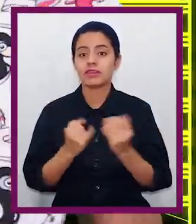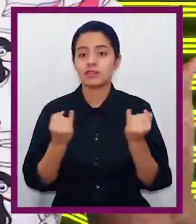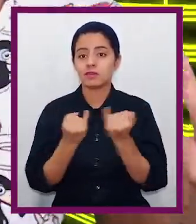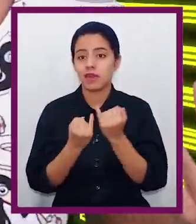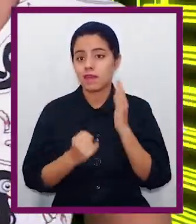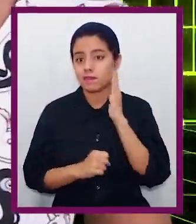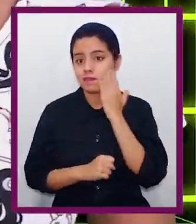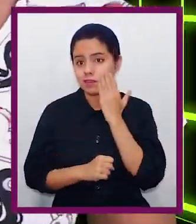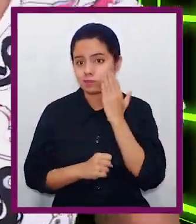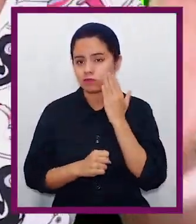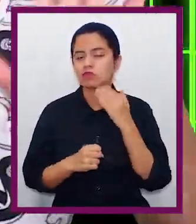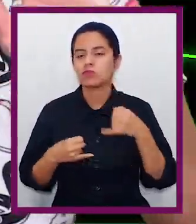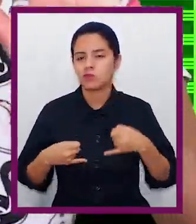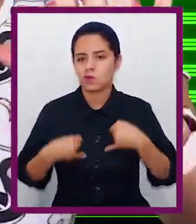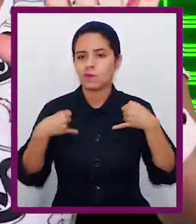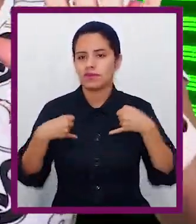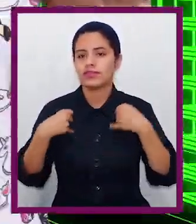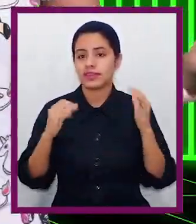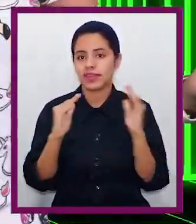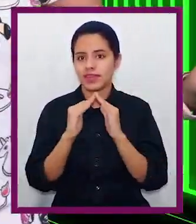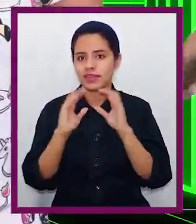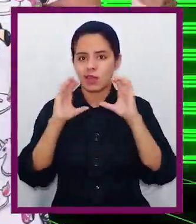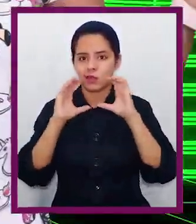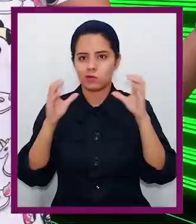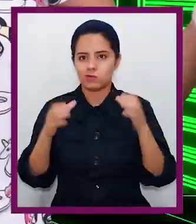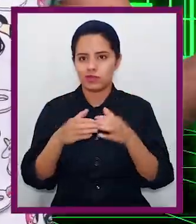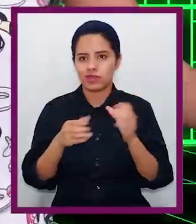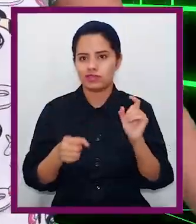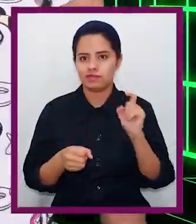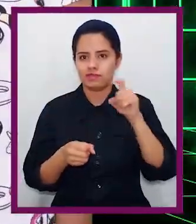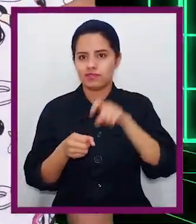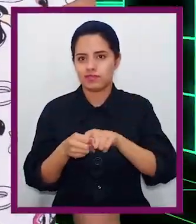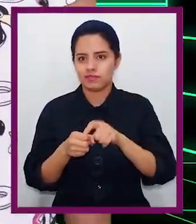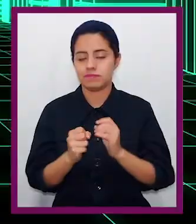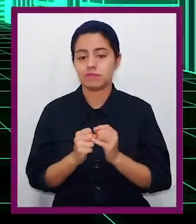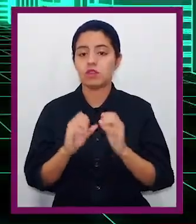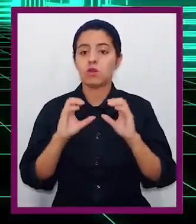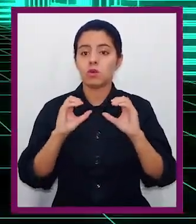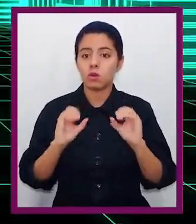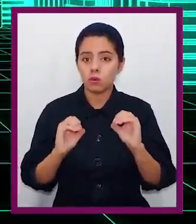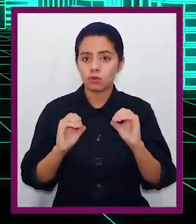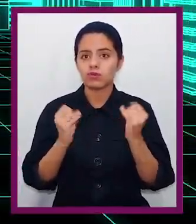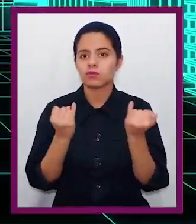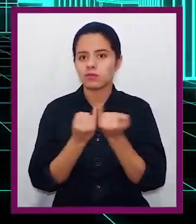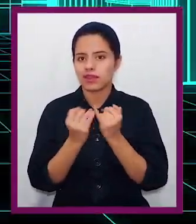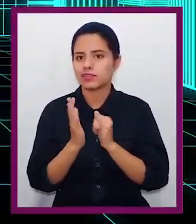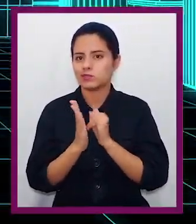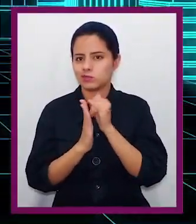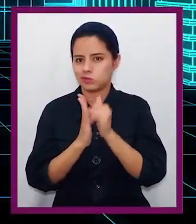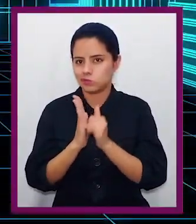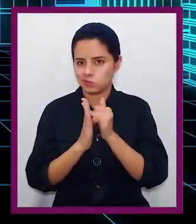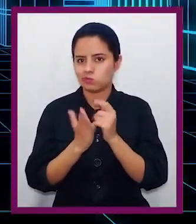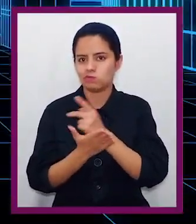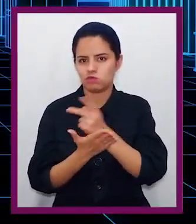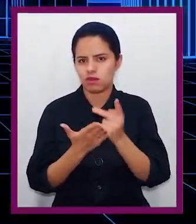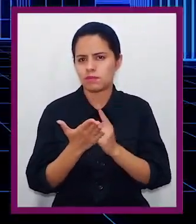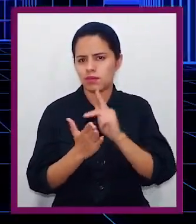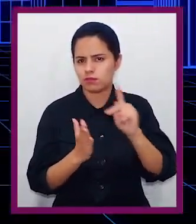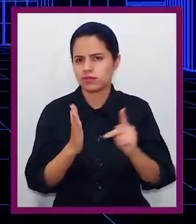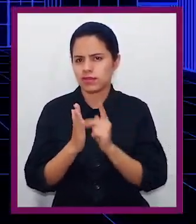jovenesencasa.sep.gob.mx y en nuestro Facebook de Jóvenes en Casa para que te unas a nuestra comunidad. O en nuestro canal donde puedes ver los